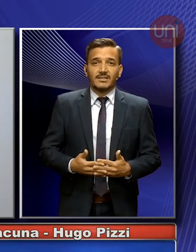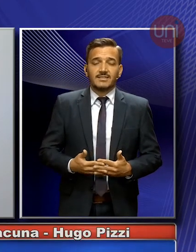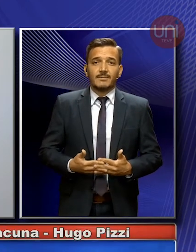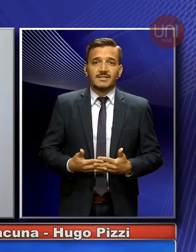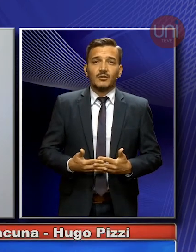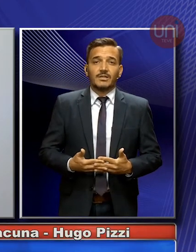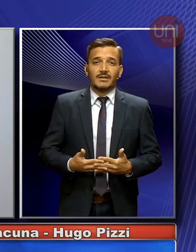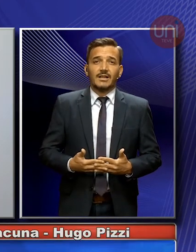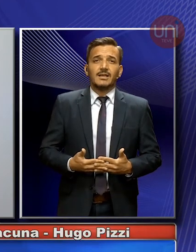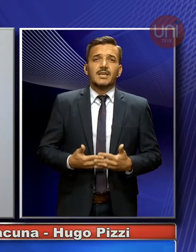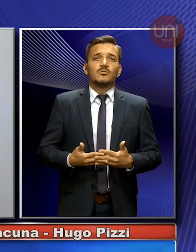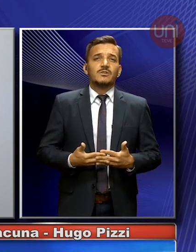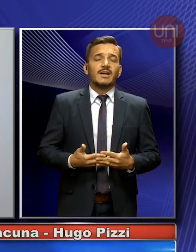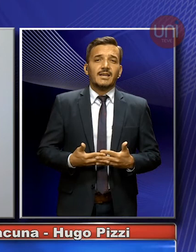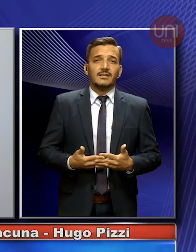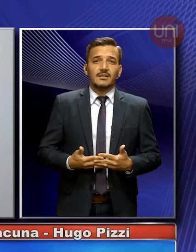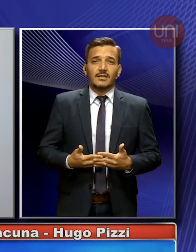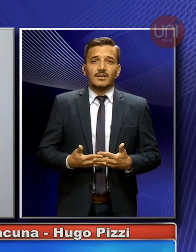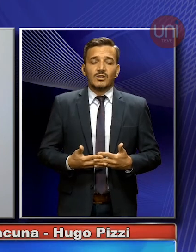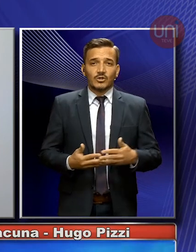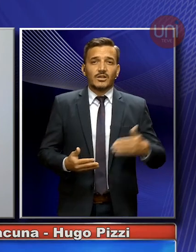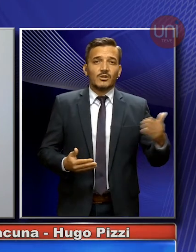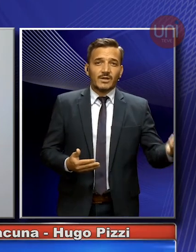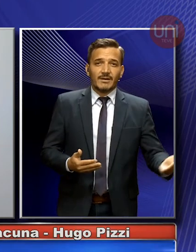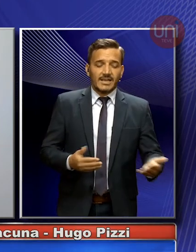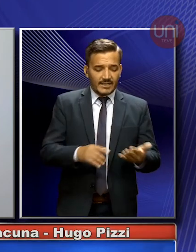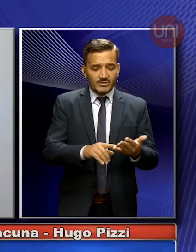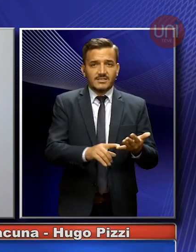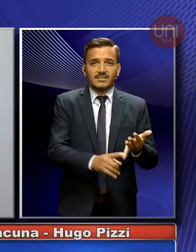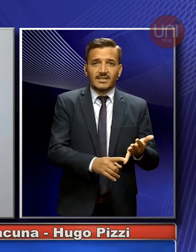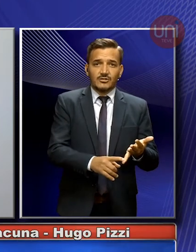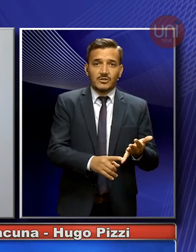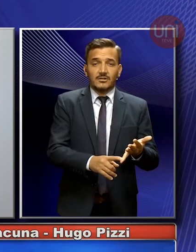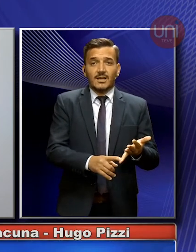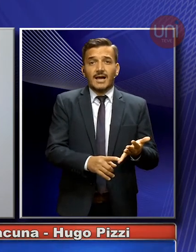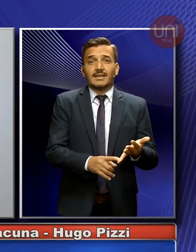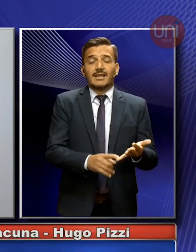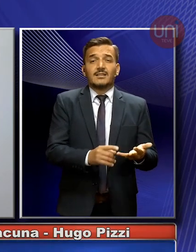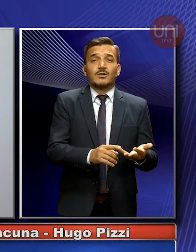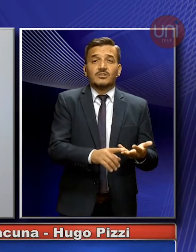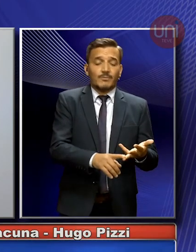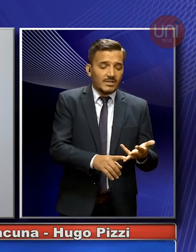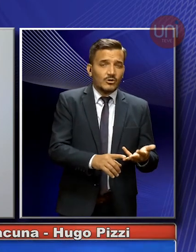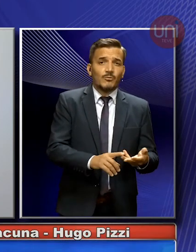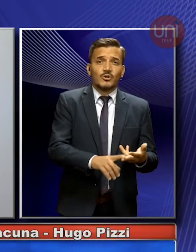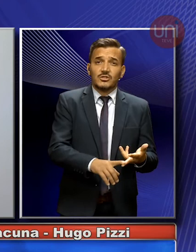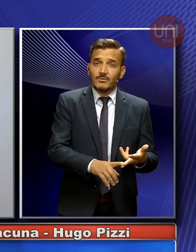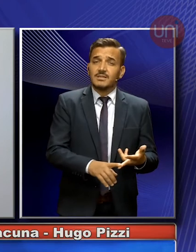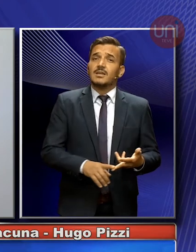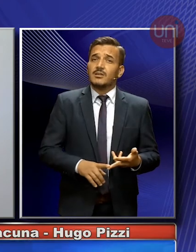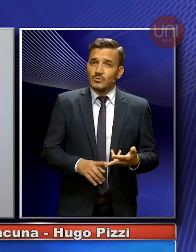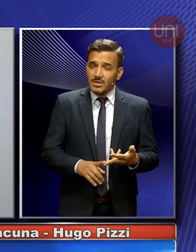que se ha expresado de esta manera. Inclusive aquel que lo ha sorteado de buena manera, que no necesita internación, hasta que ha estado asintomático con pocos